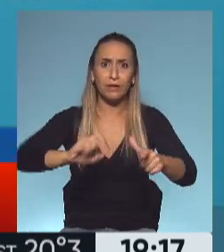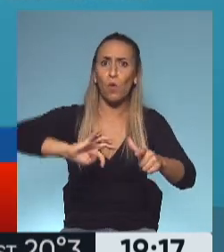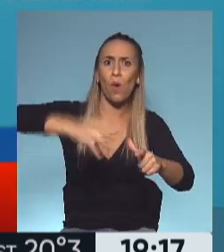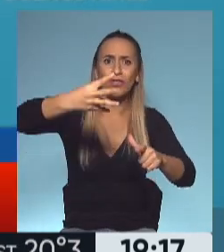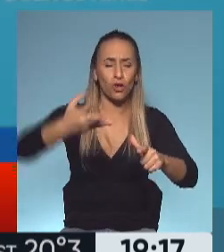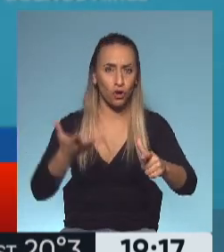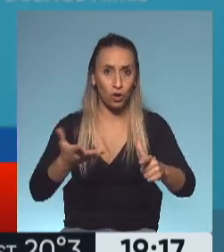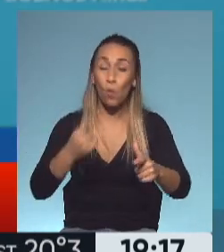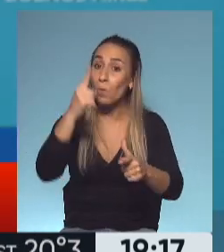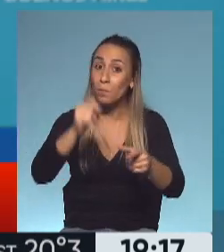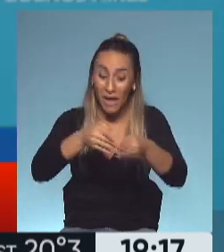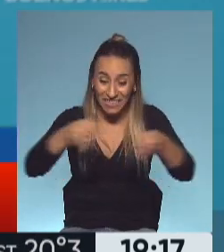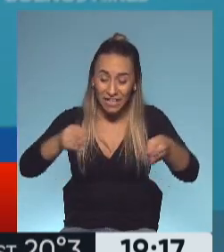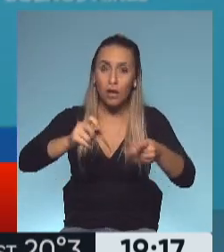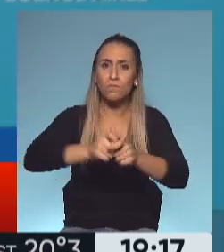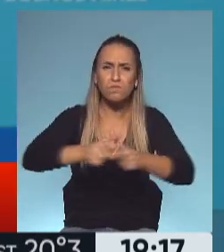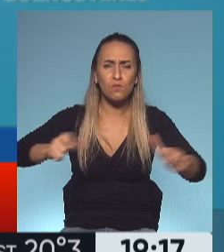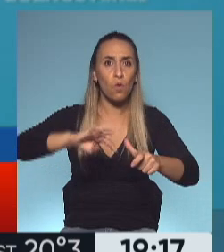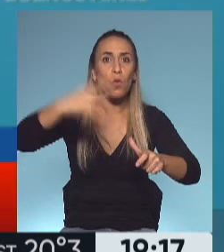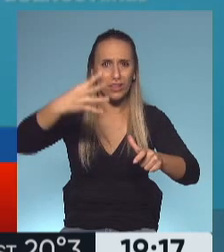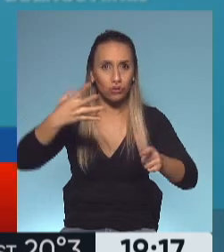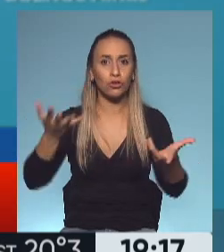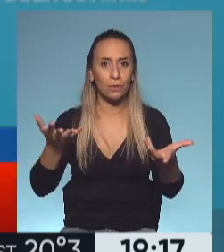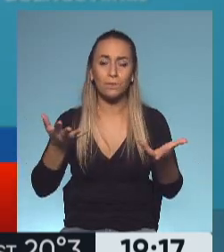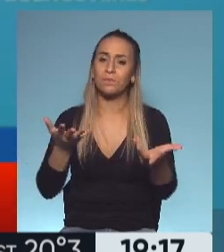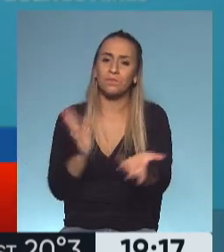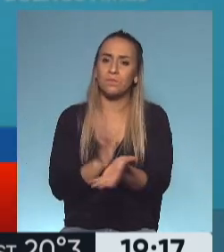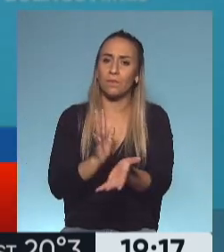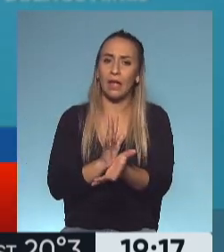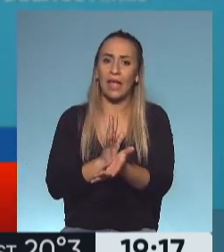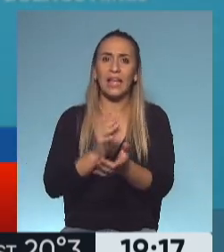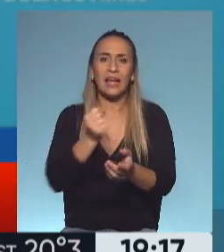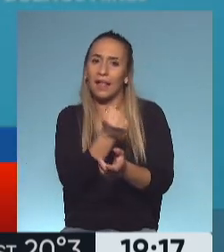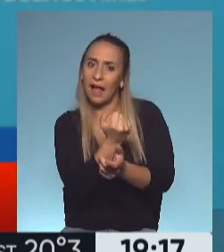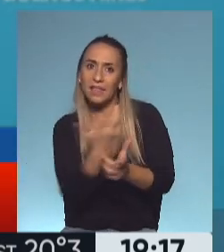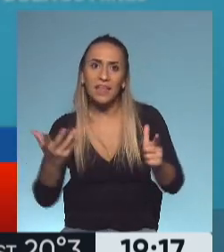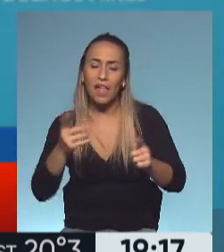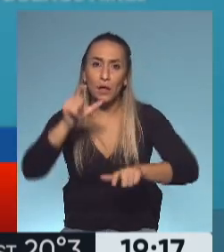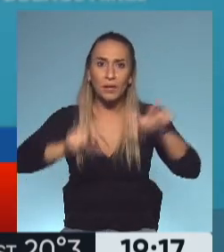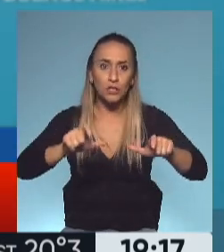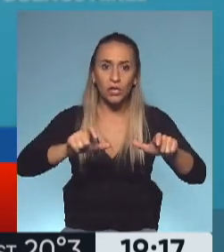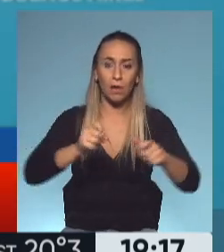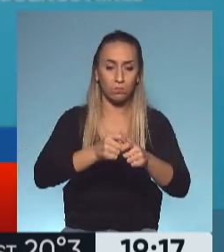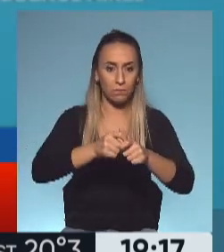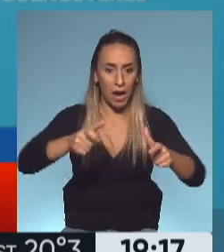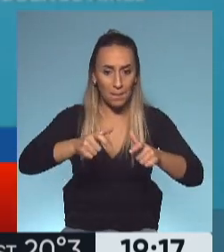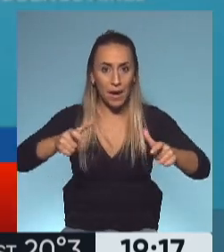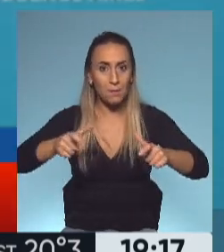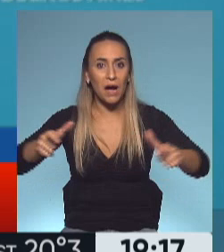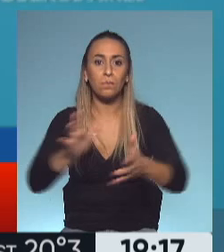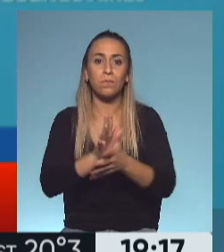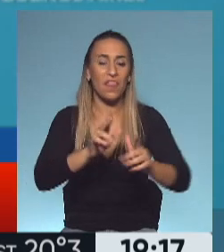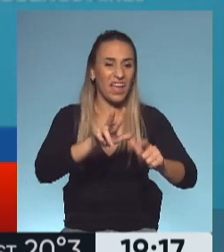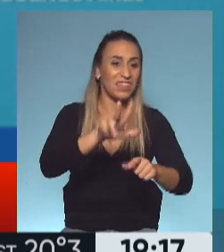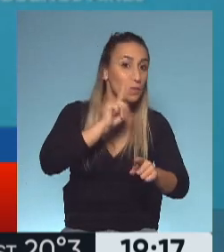cuadruplicó en un mes. Esto quiere decir que la tasa de duplicación de los casos, que pasó en una semana de